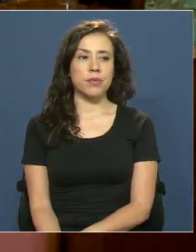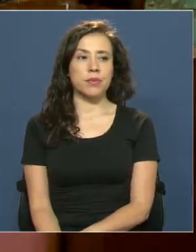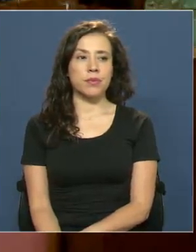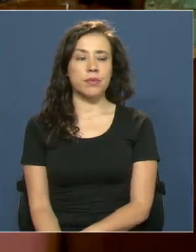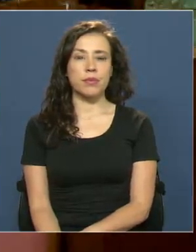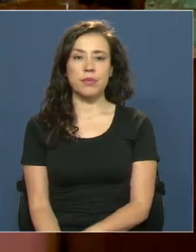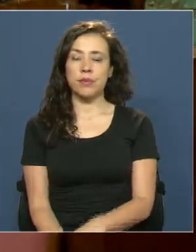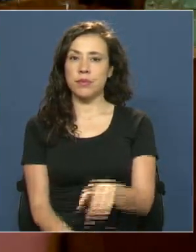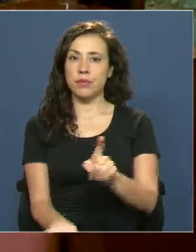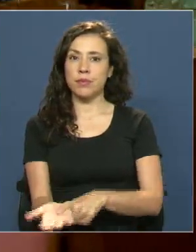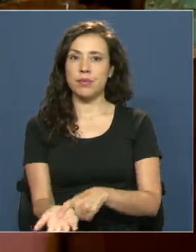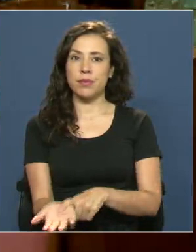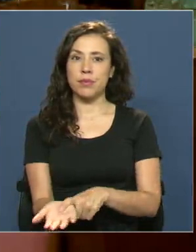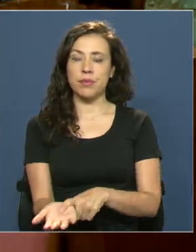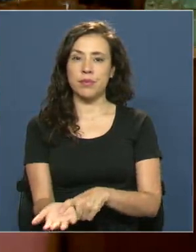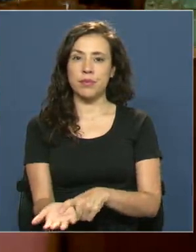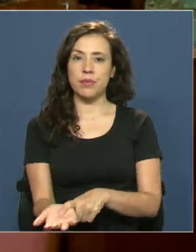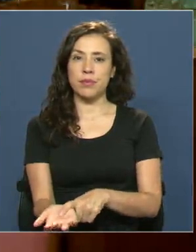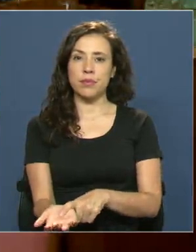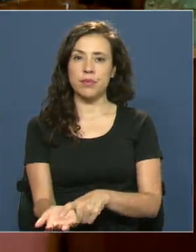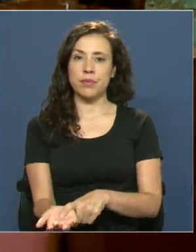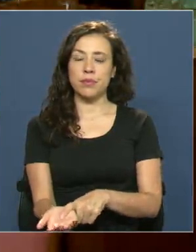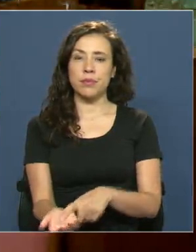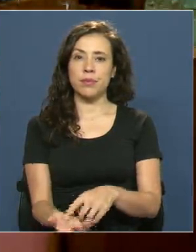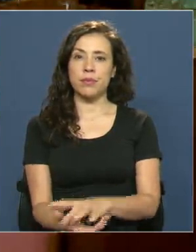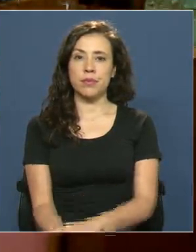En votación.